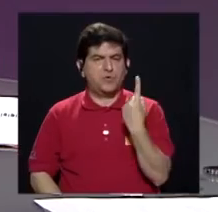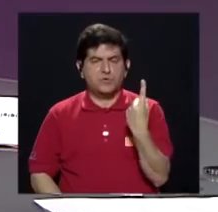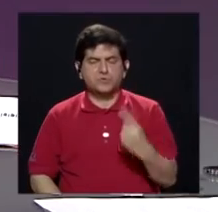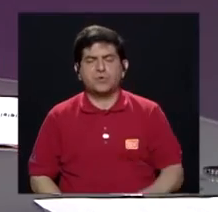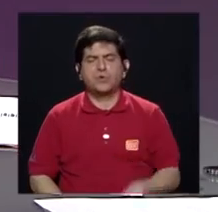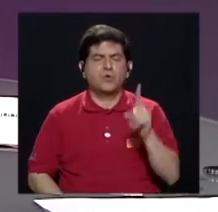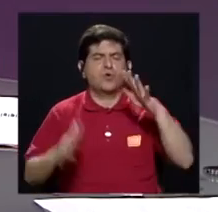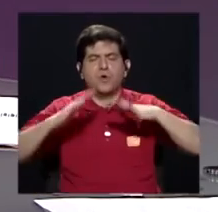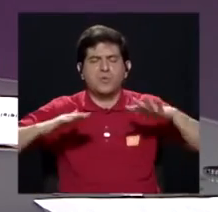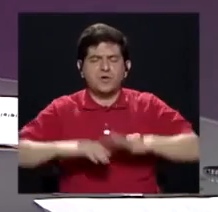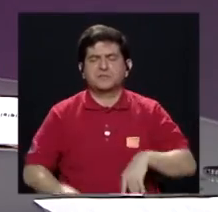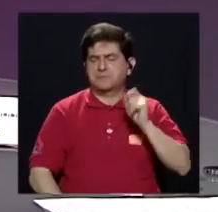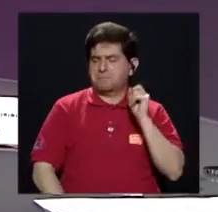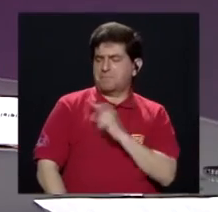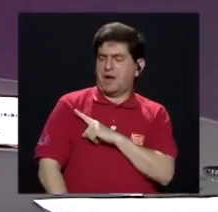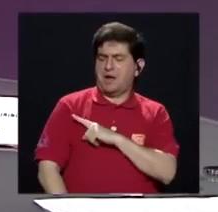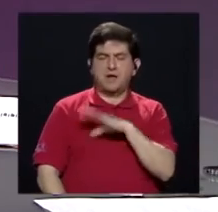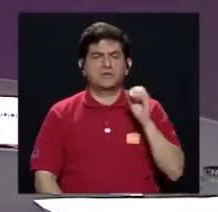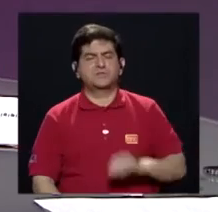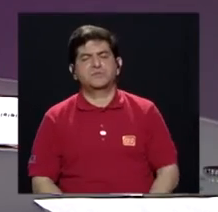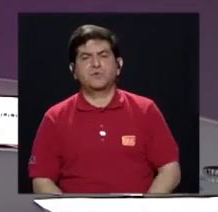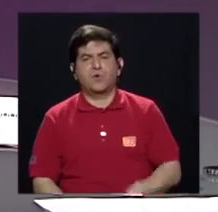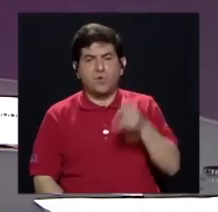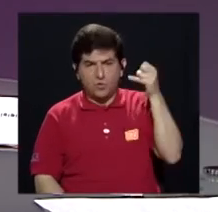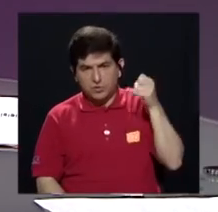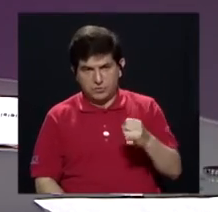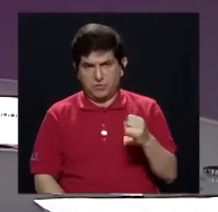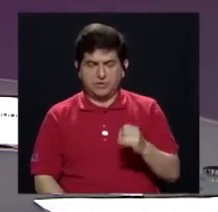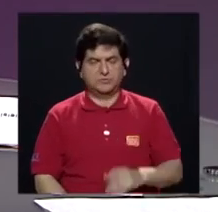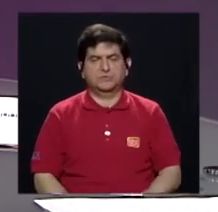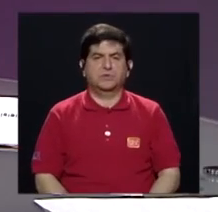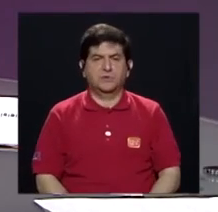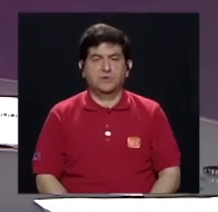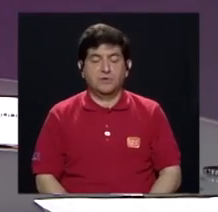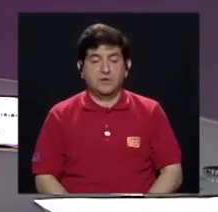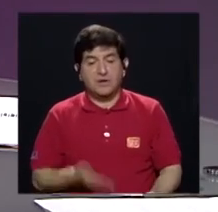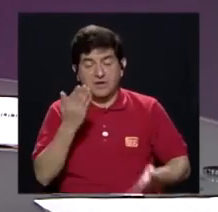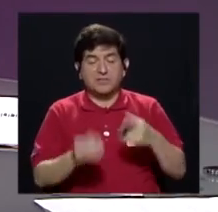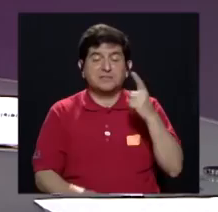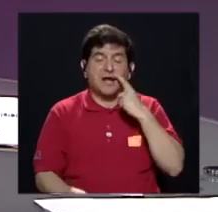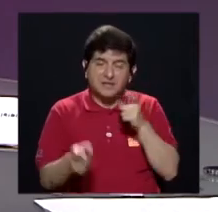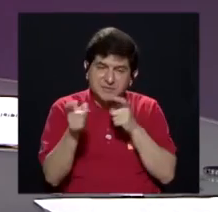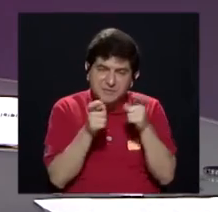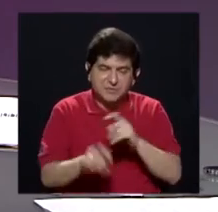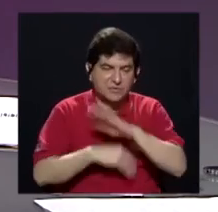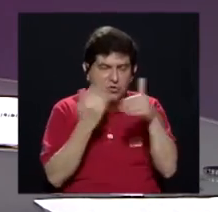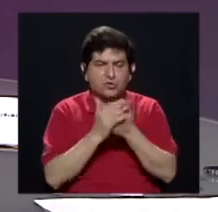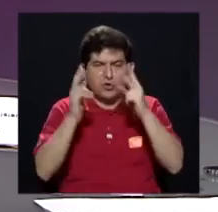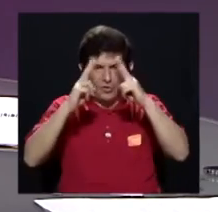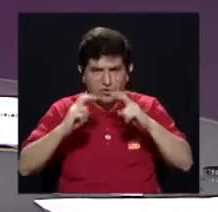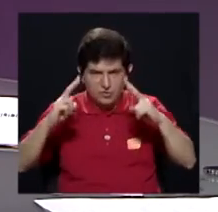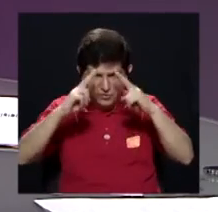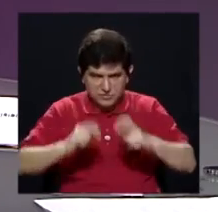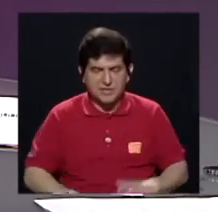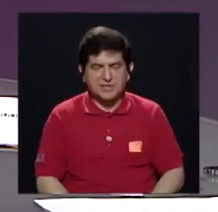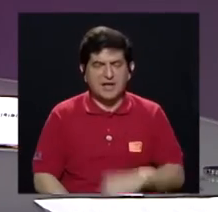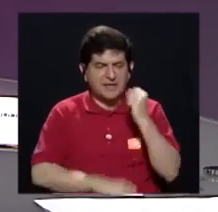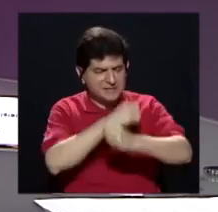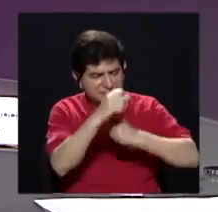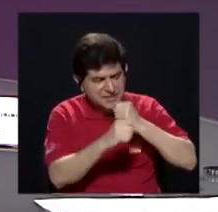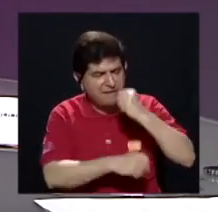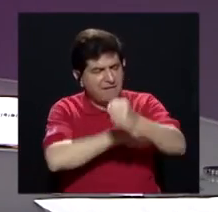pecador, digamos, o como el espacio de violación, que dicho sea de paso, todavía el patriarcado, todos los análisis que hemos hecho las décadas